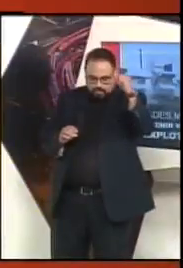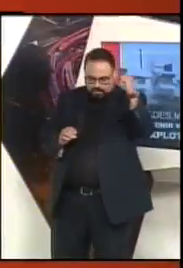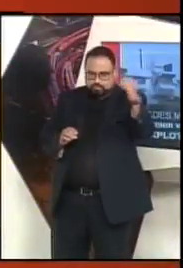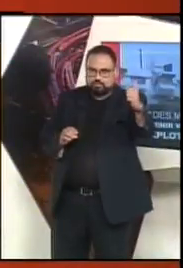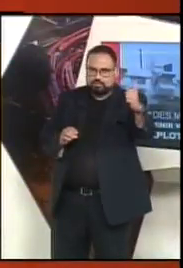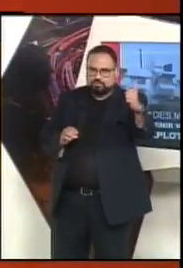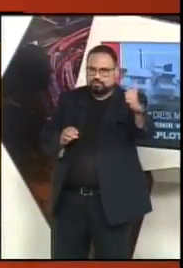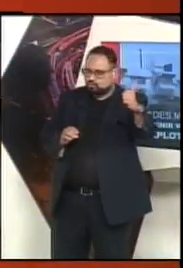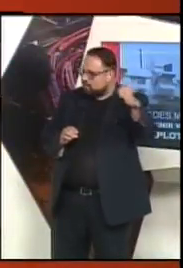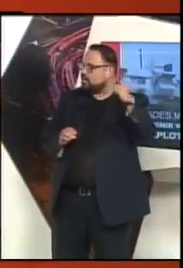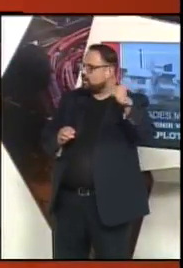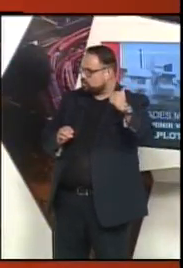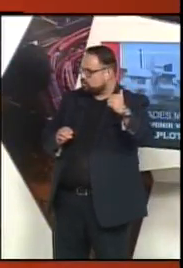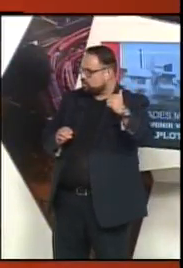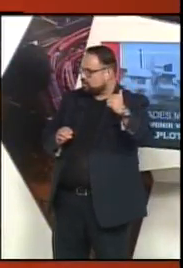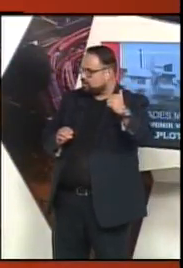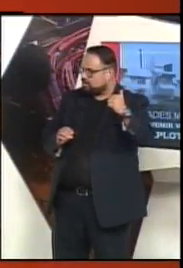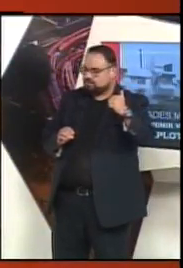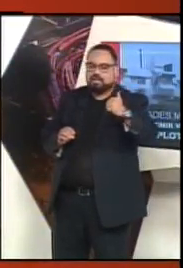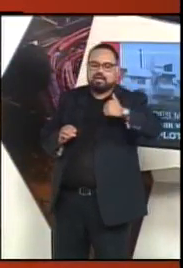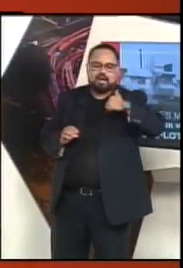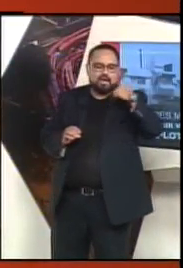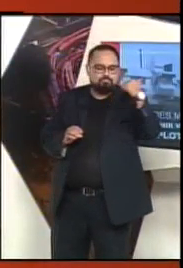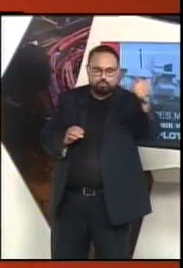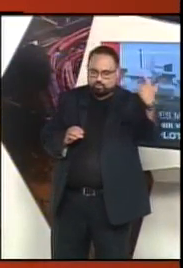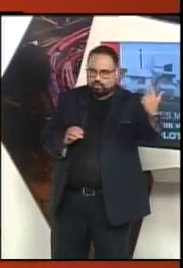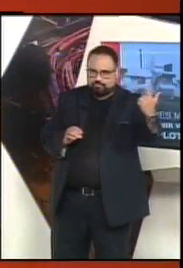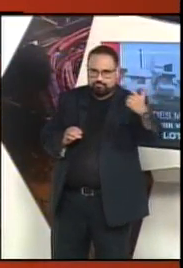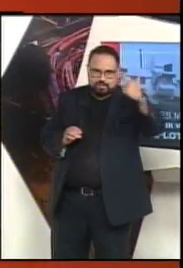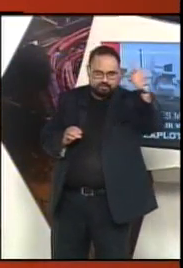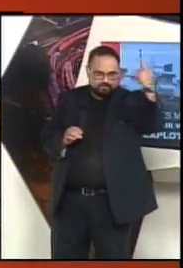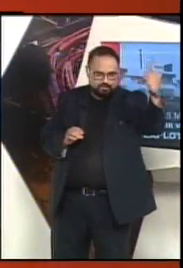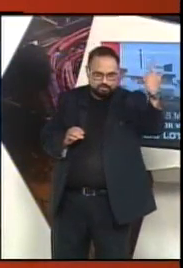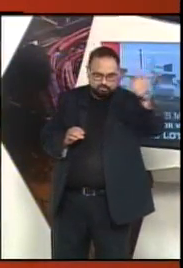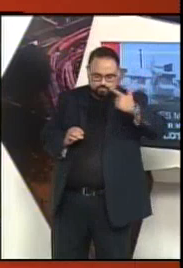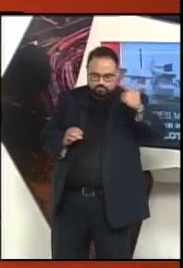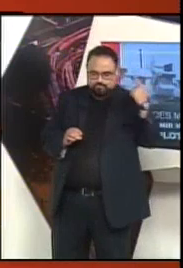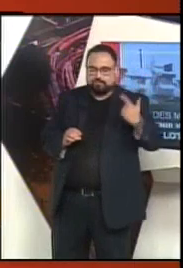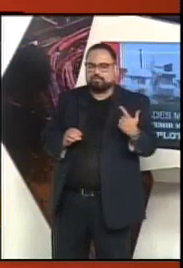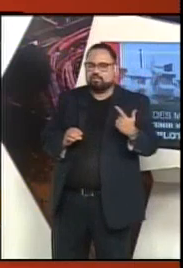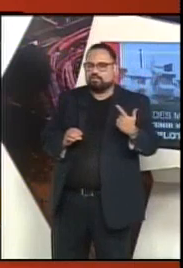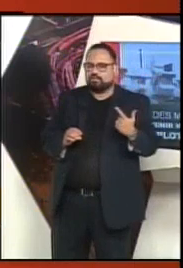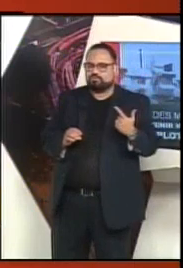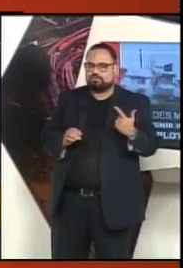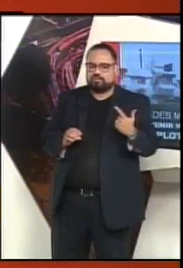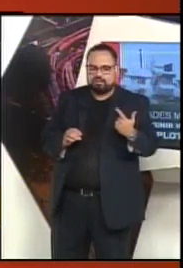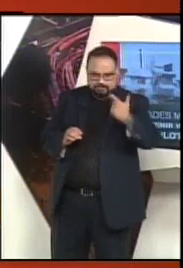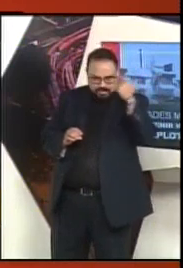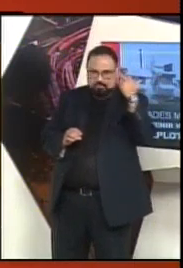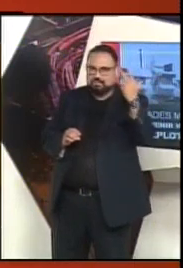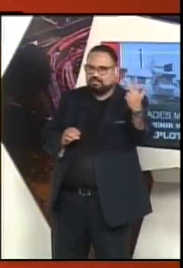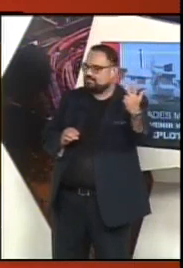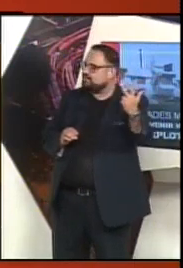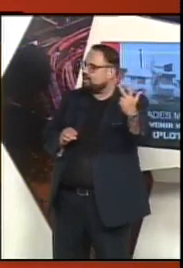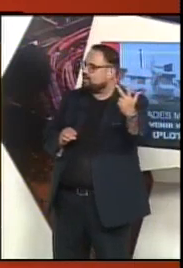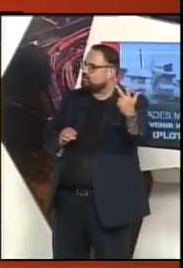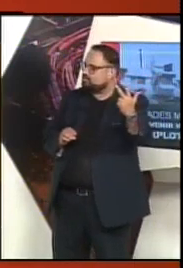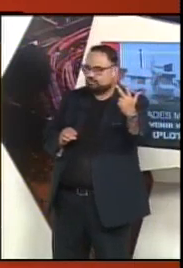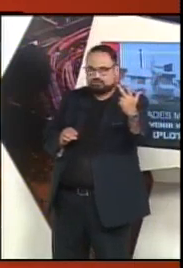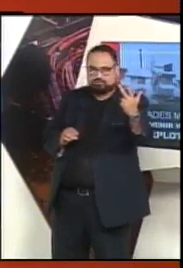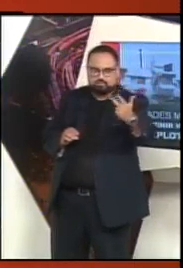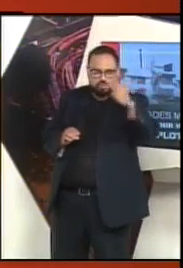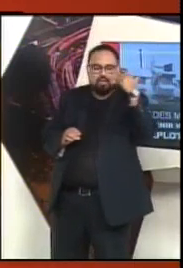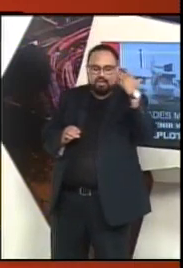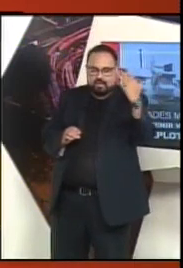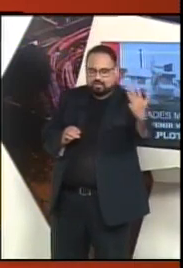claro la explotación sexual es una de ellas la pornografía ya sea de adultos infantil es otra de ellas la mendicidad es